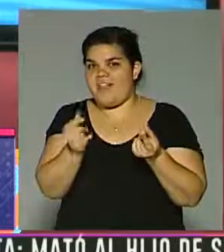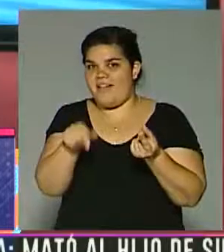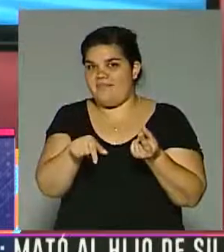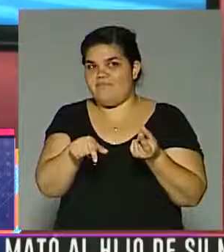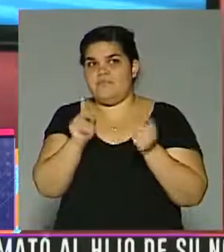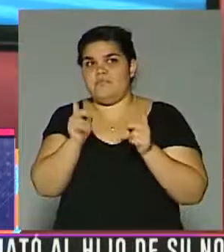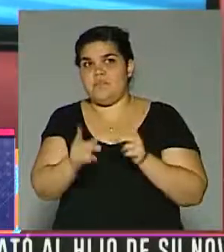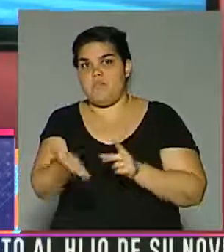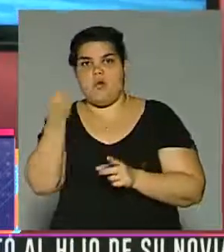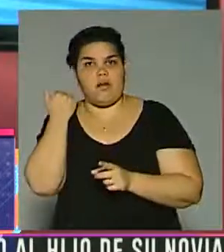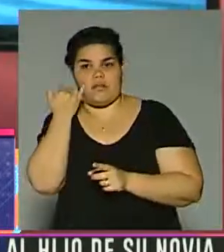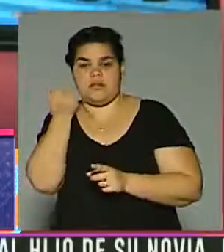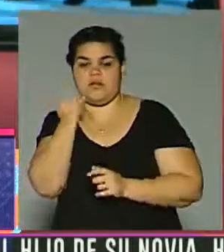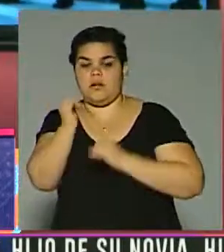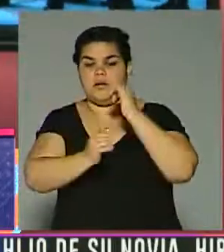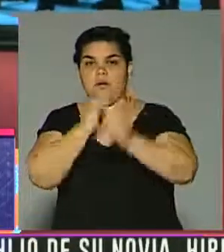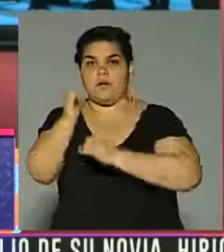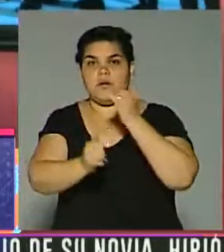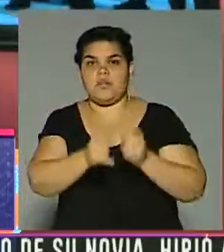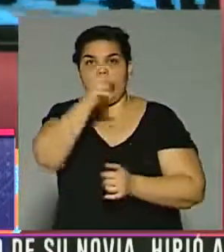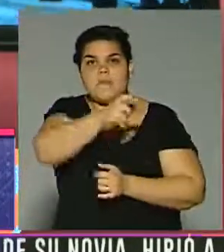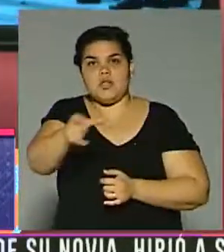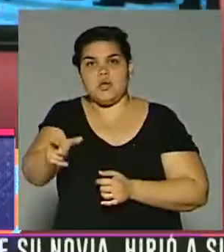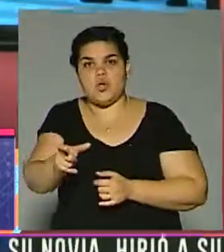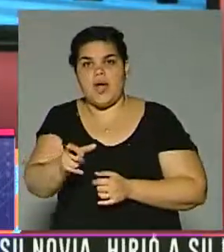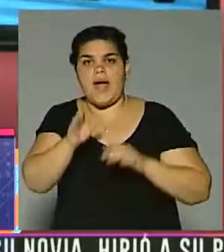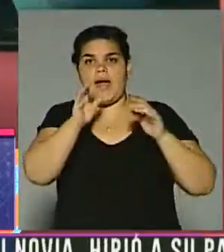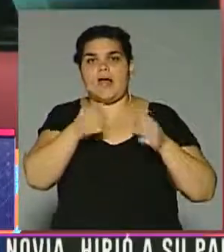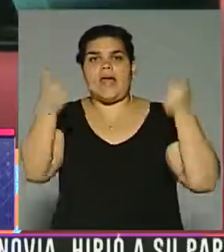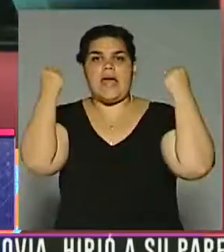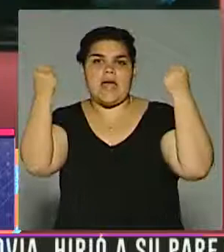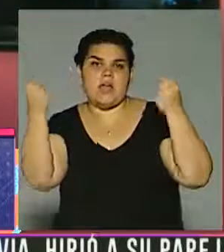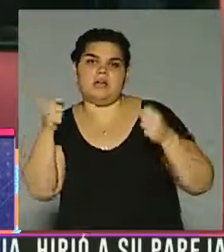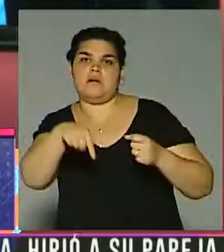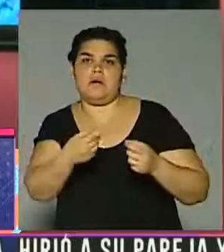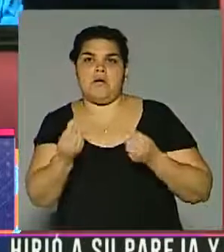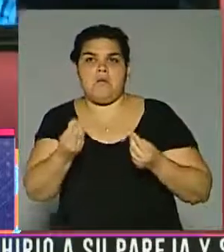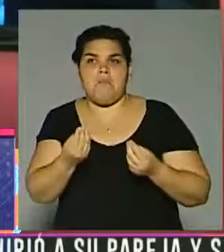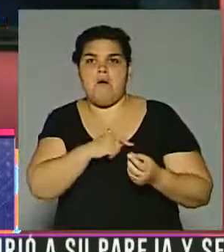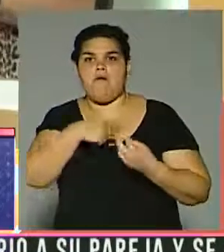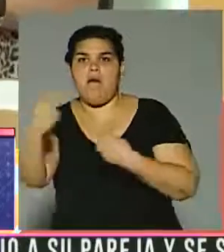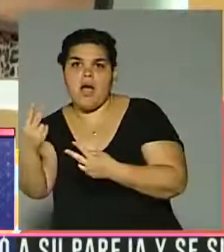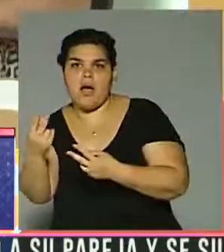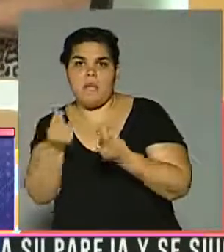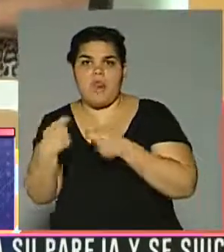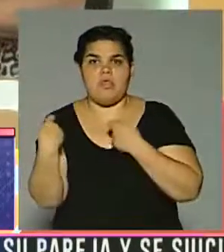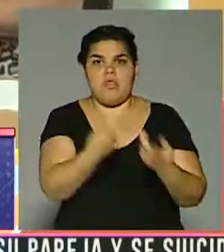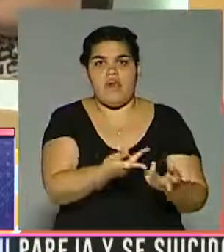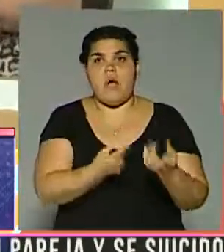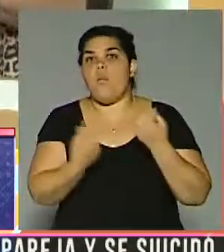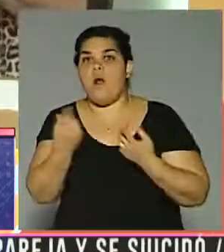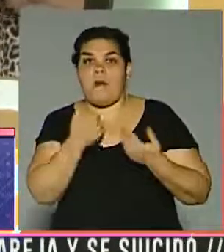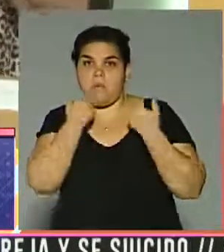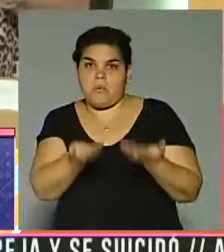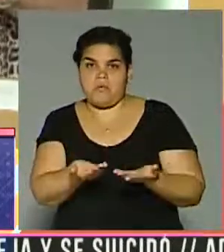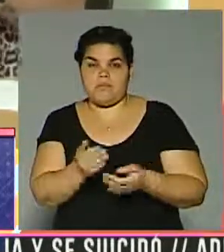recién con el tema del dinero de los hinchas. No se sabe si van a trasladarse, si le van a devolver el dinero o qué va a suceder. Bueno, una de las cositas que sucedía también el fin de